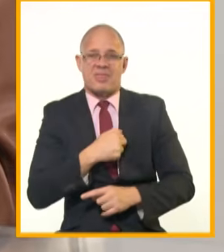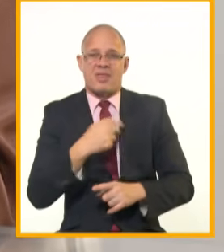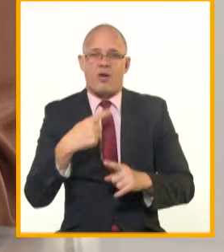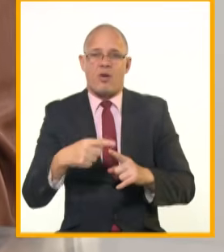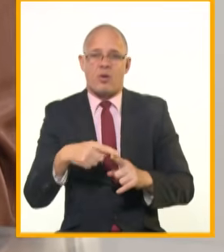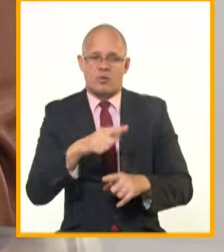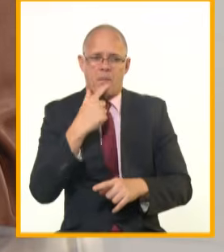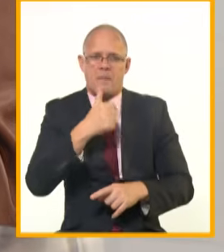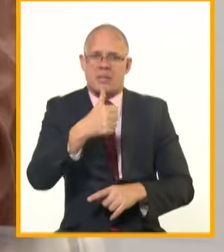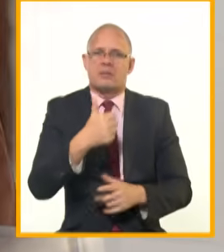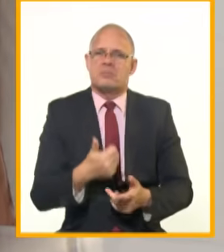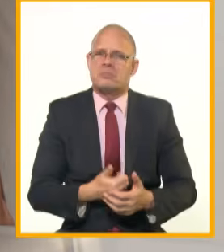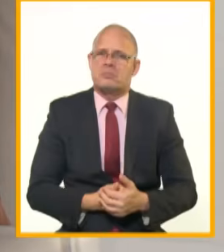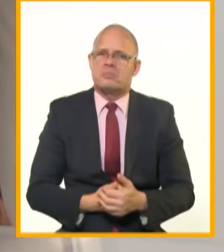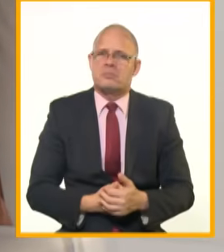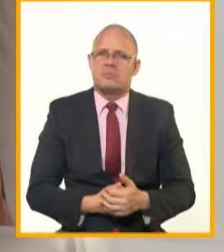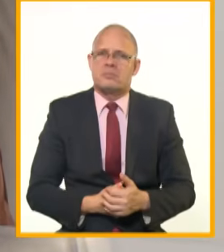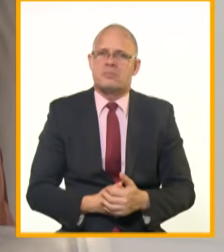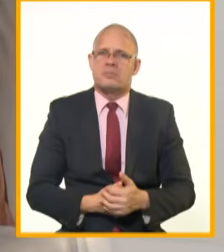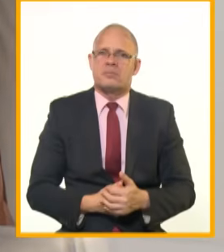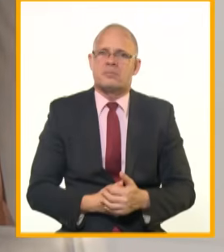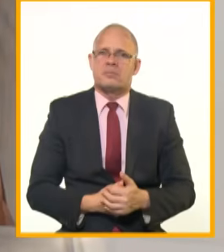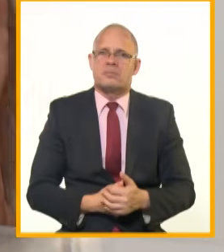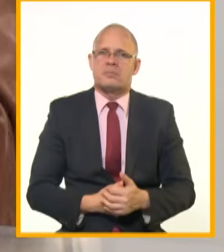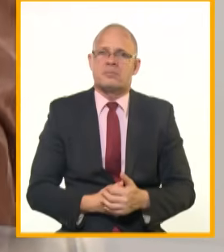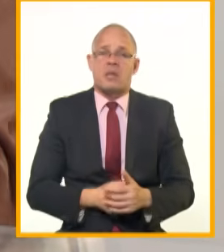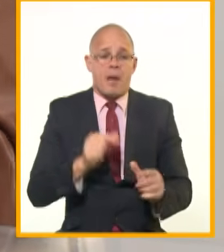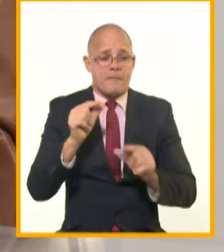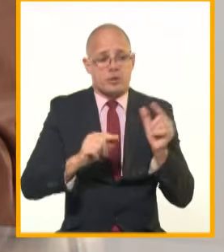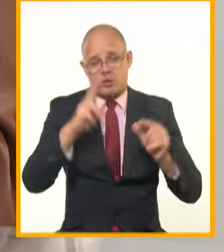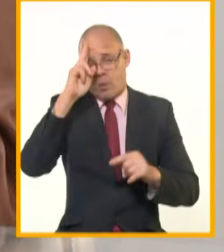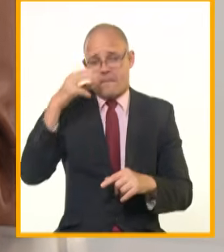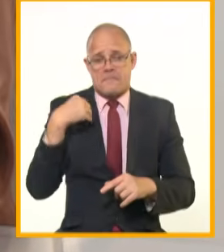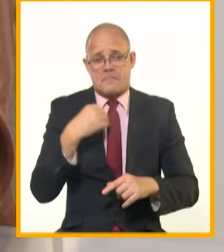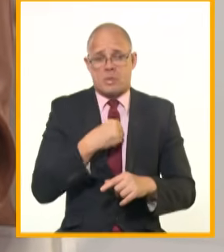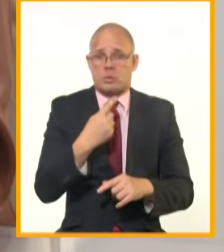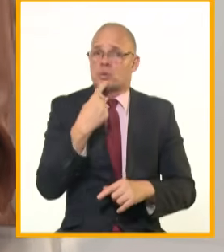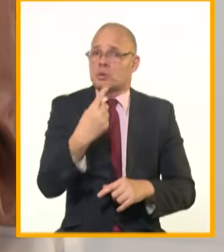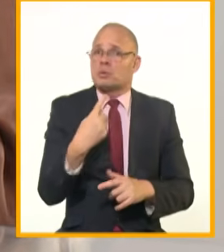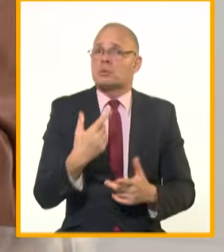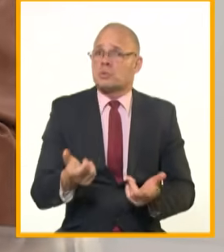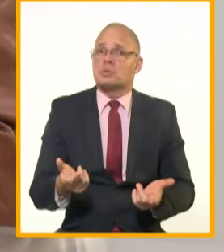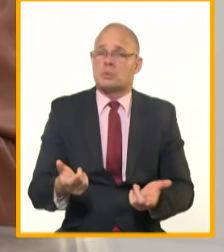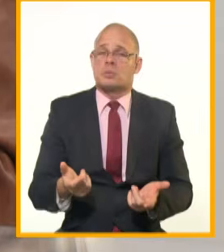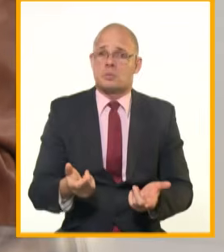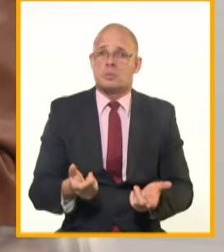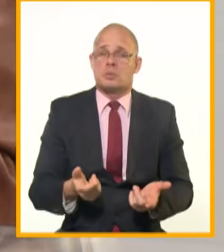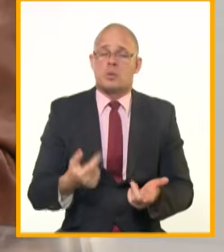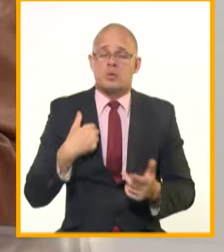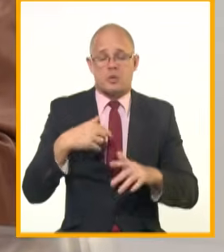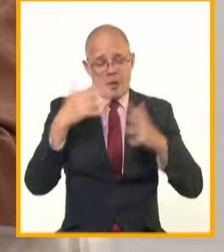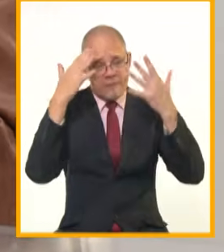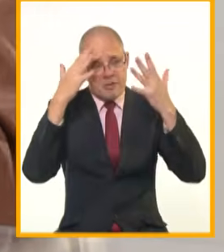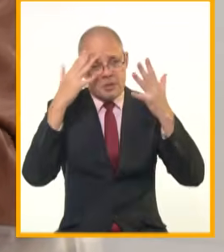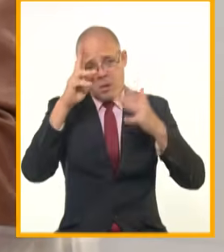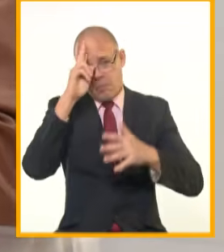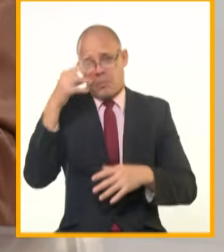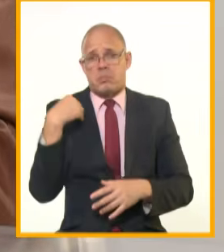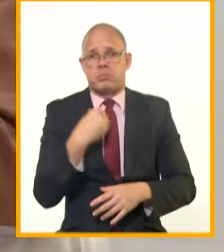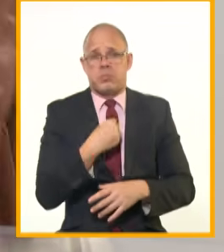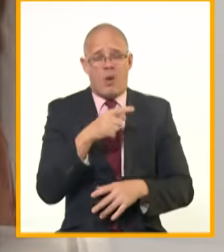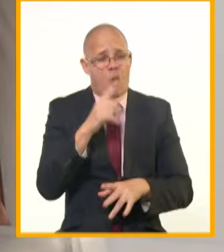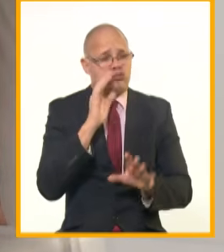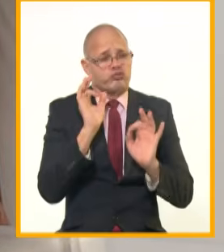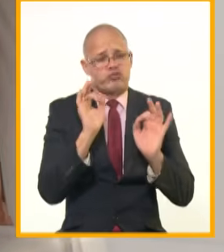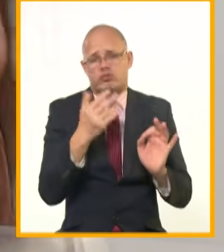resultado con los hombres que tenemos, con los médicos. Yo no puedo dejar de decirlo y reconocérselo. Pues nosotros tenemos excelentes